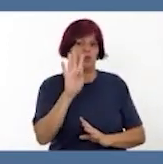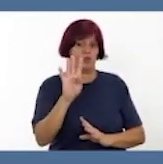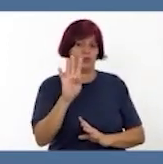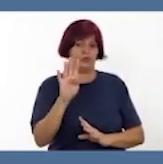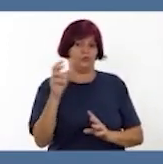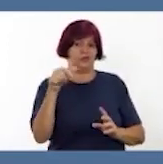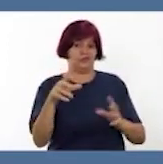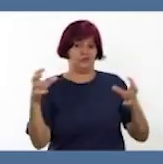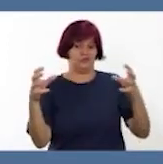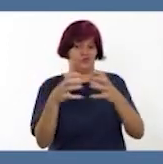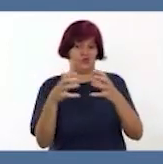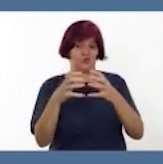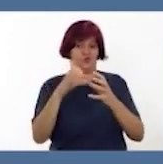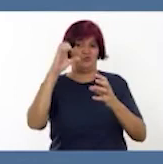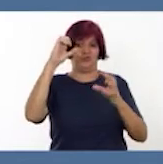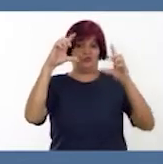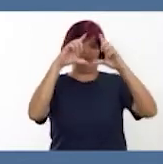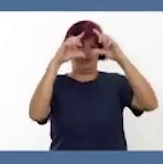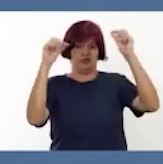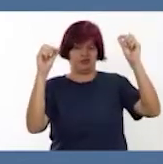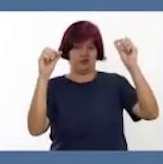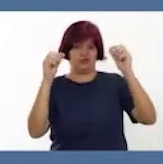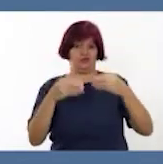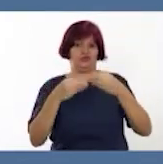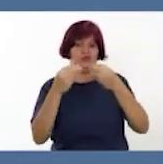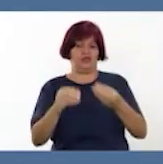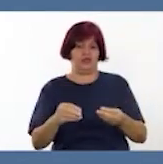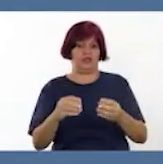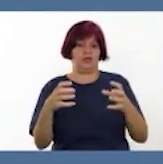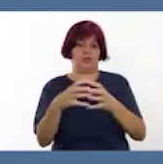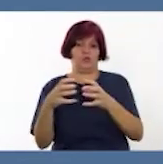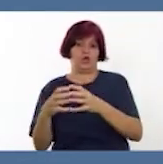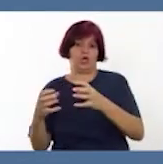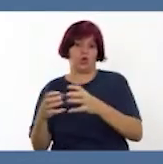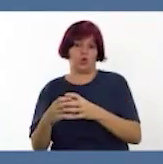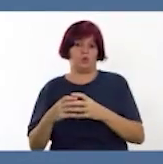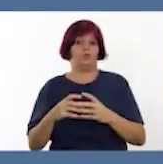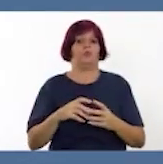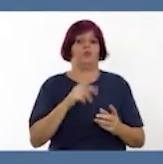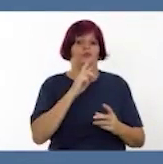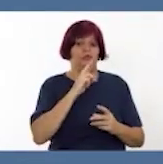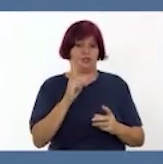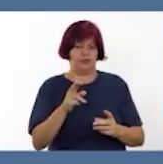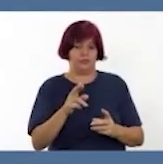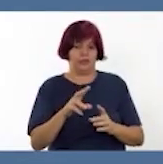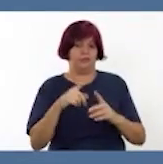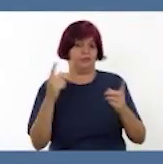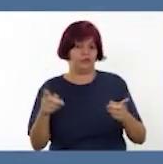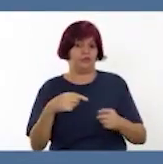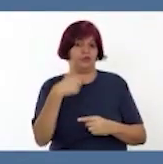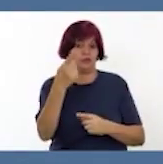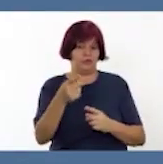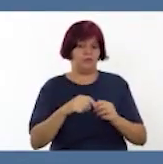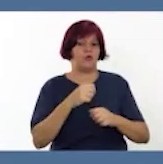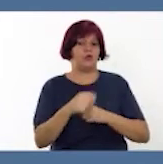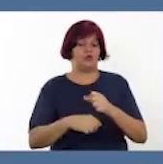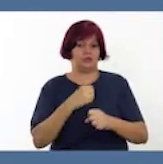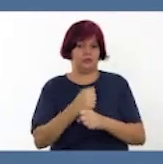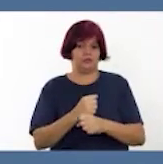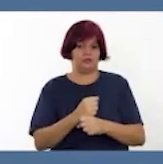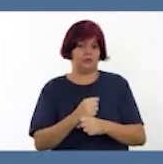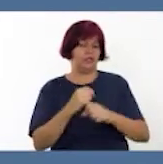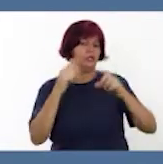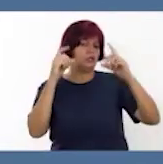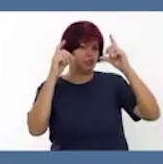es 4. Y aquí tienen un grupo de ecuaciones donde le damos el conjunto solución para que después